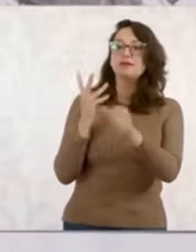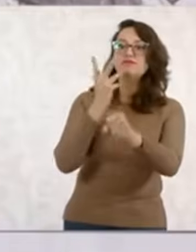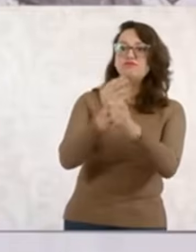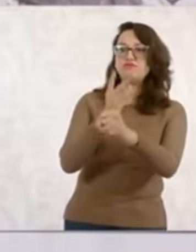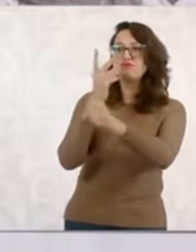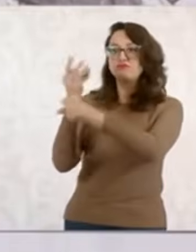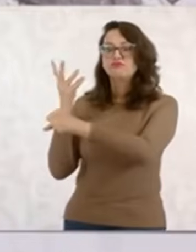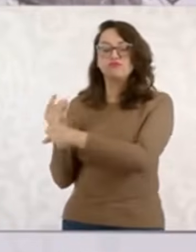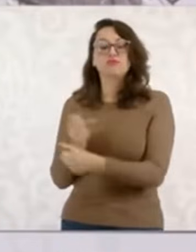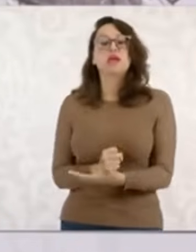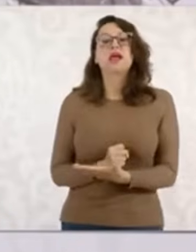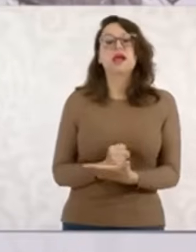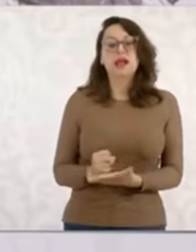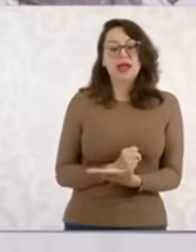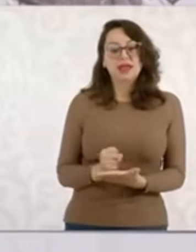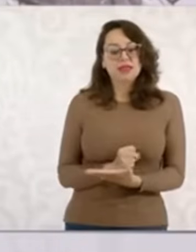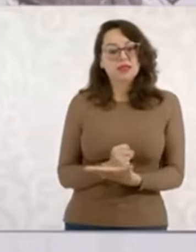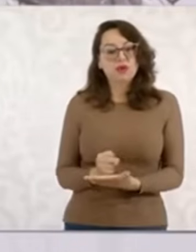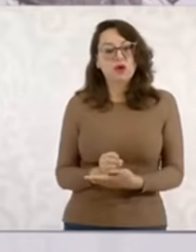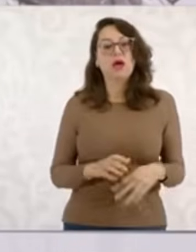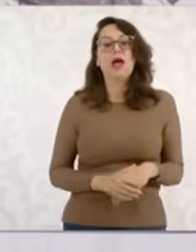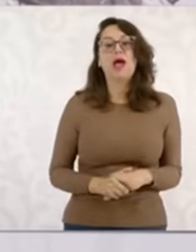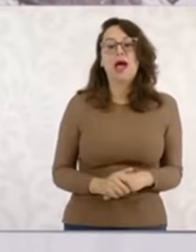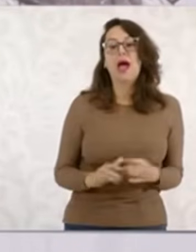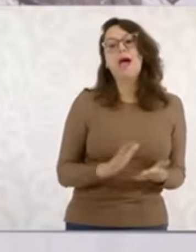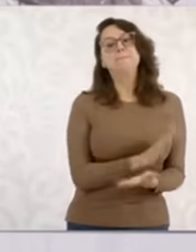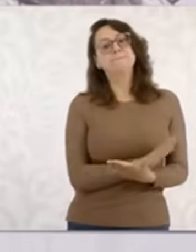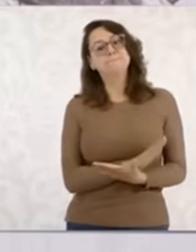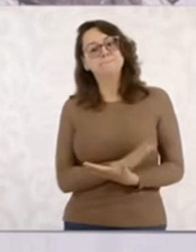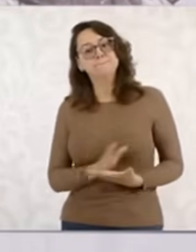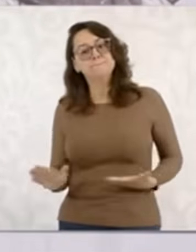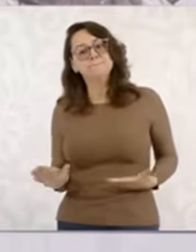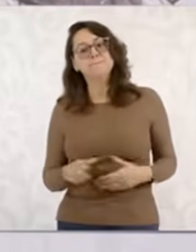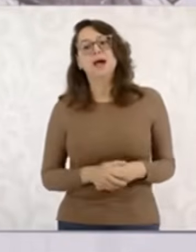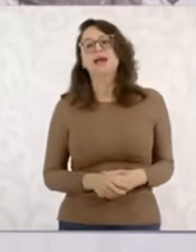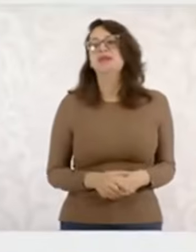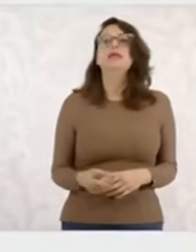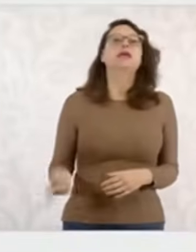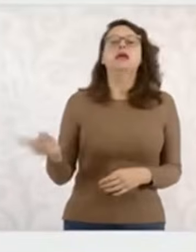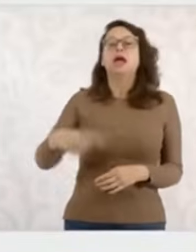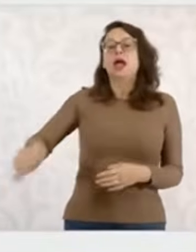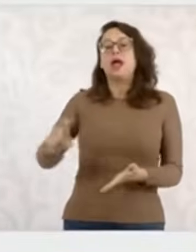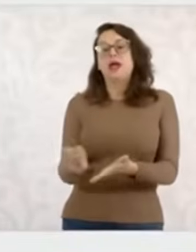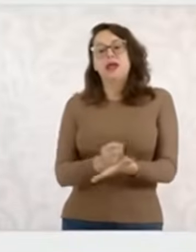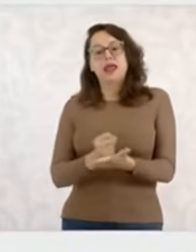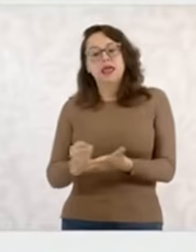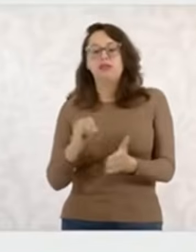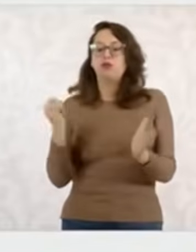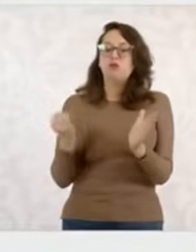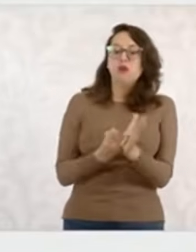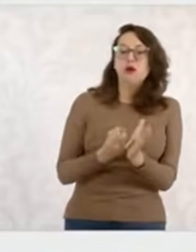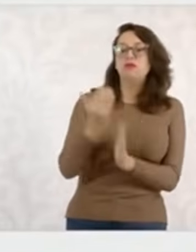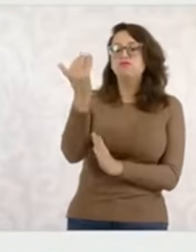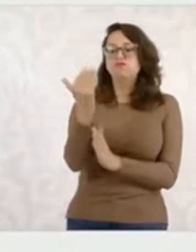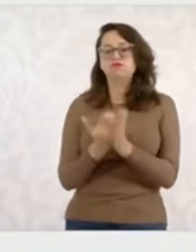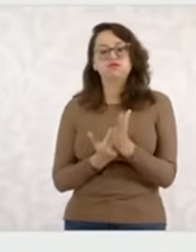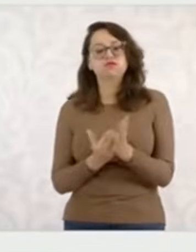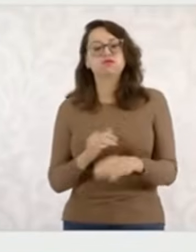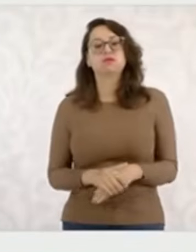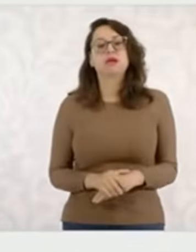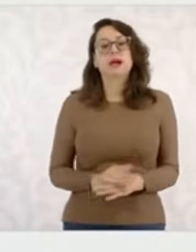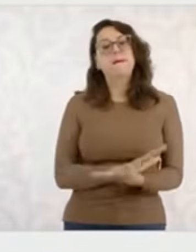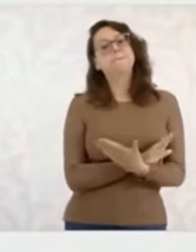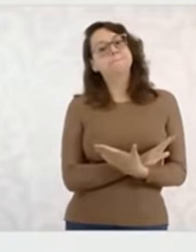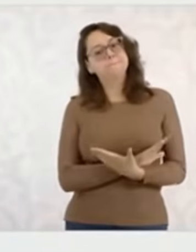Y además 5 millones de personas que se vieron beneficiadas con la reducción sustantiva de sus créditos. Y